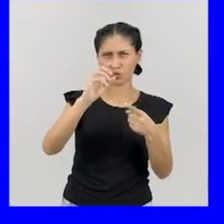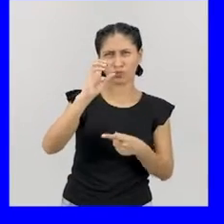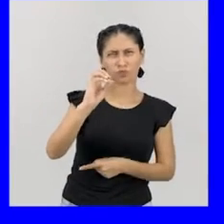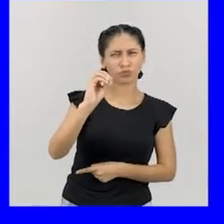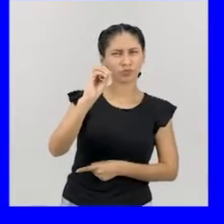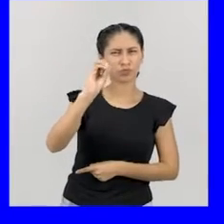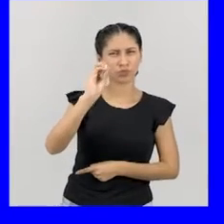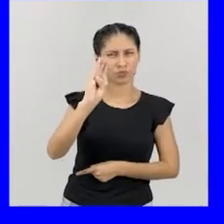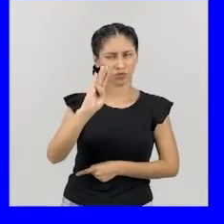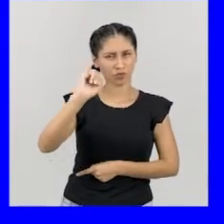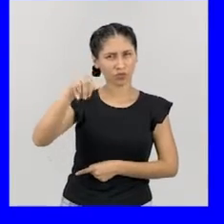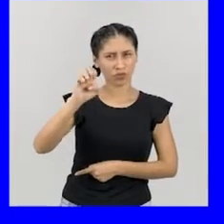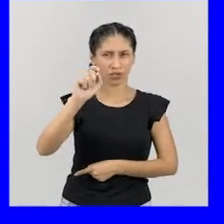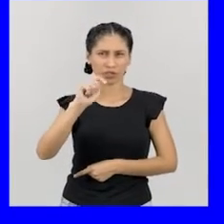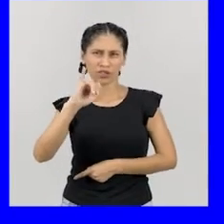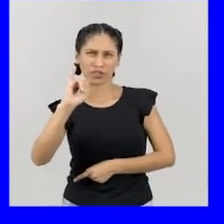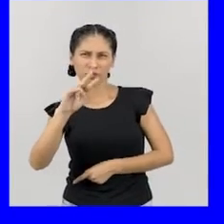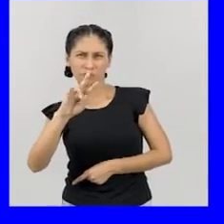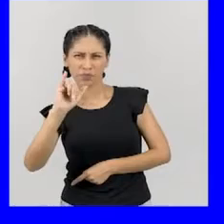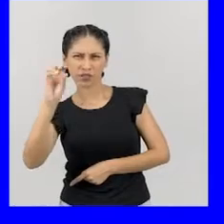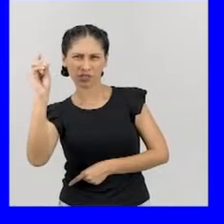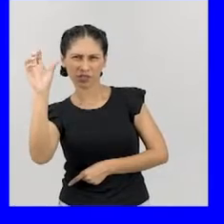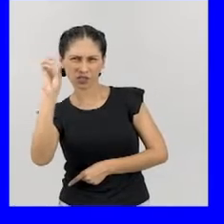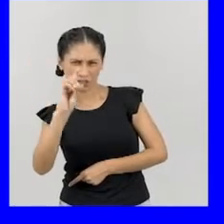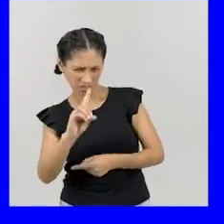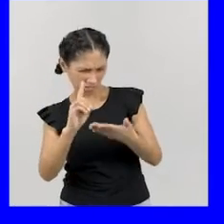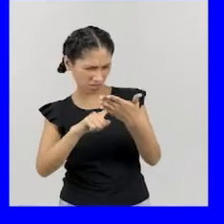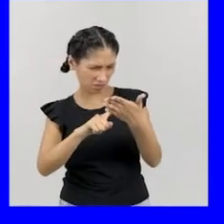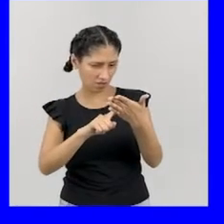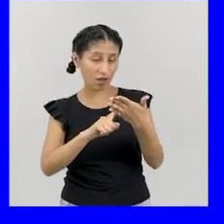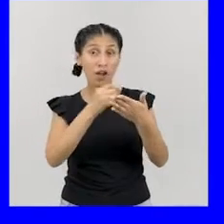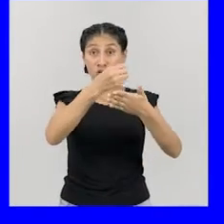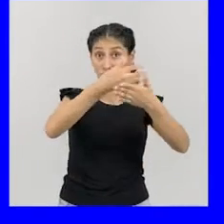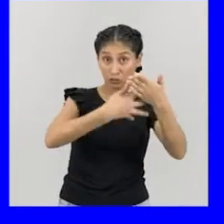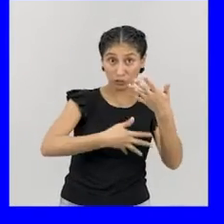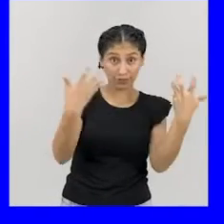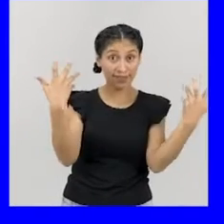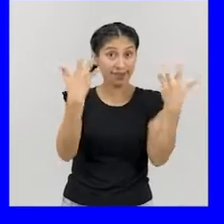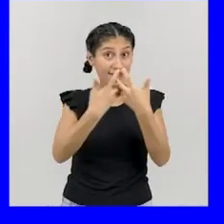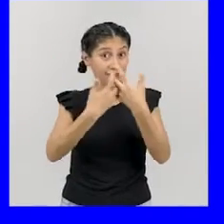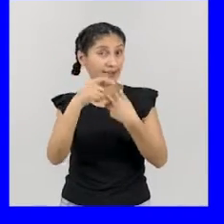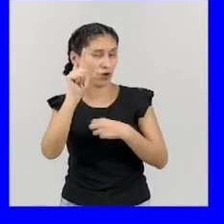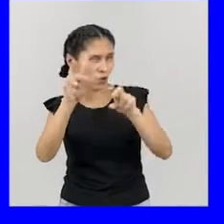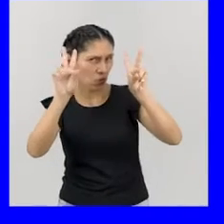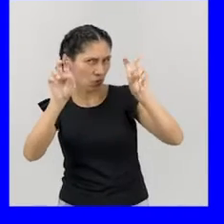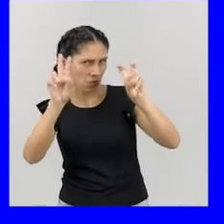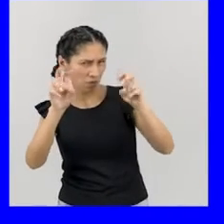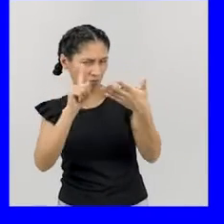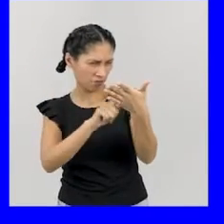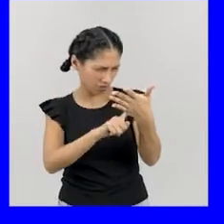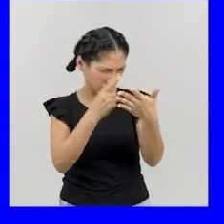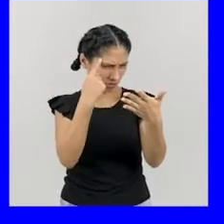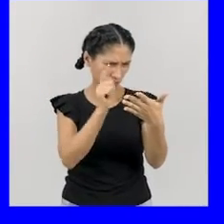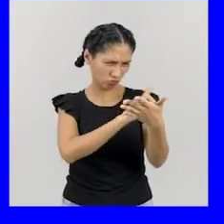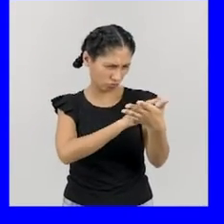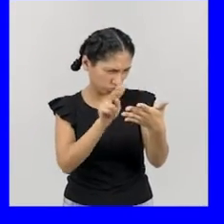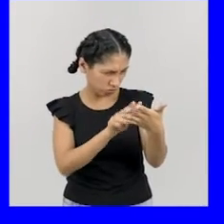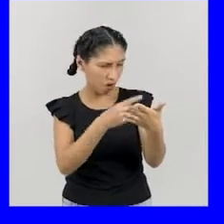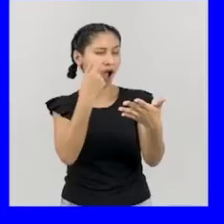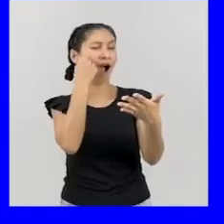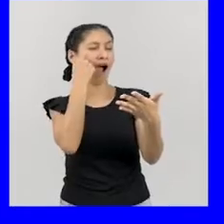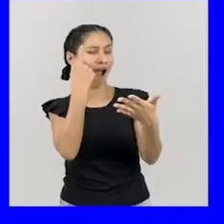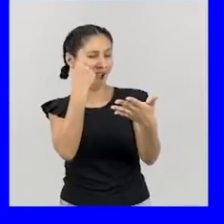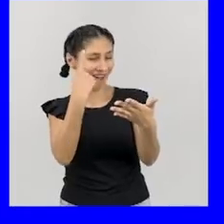Objetividad. Se refiere a la cualidad por la que la redacción de los textos debe estar ajustada a un tema, contener lo más importante y ser